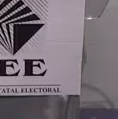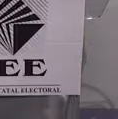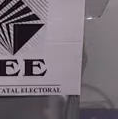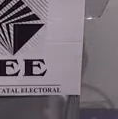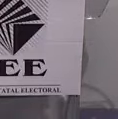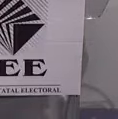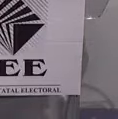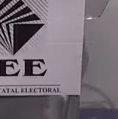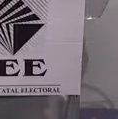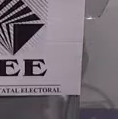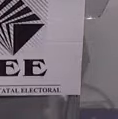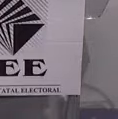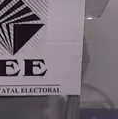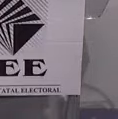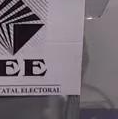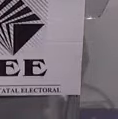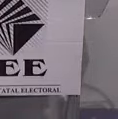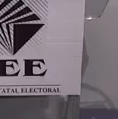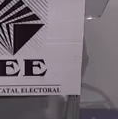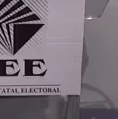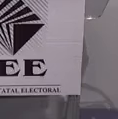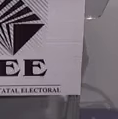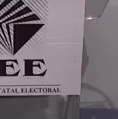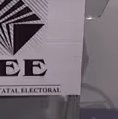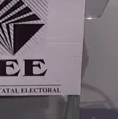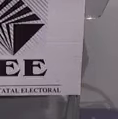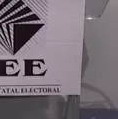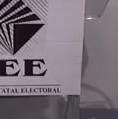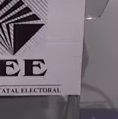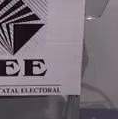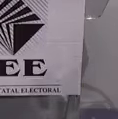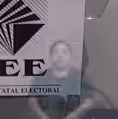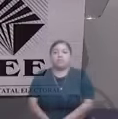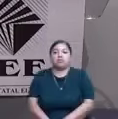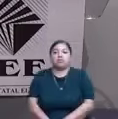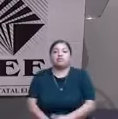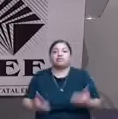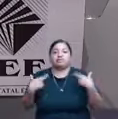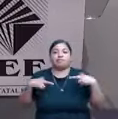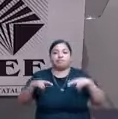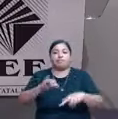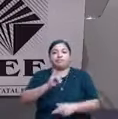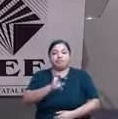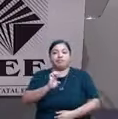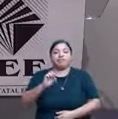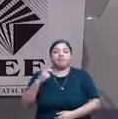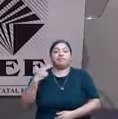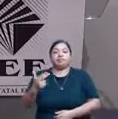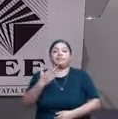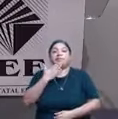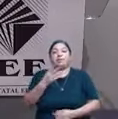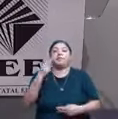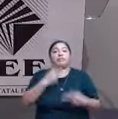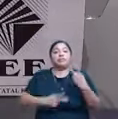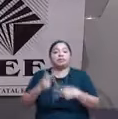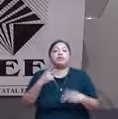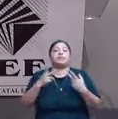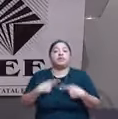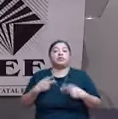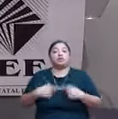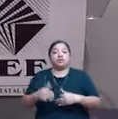Y yo soy Luis Alberto Antonio Mendoza. A nombre del Instituto Estatal Electoral de Hidalgo, le doy la bienvenida a toda la ciudadanía que